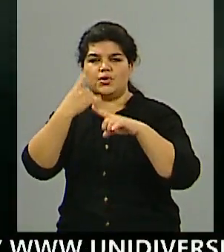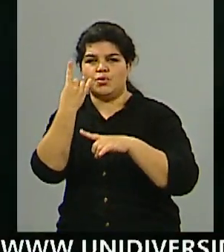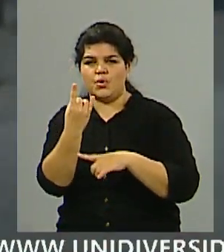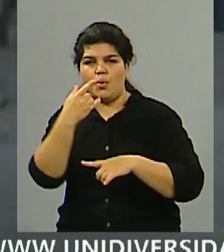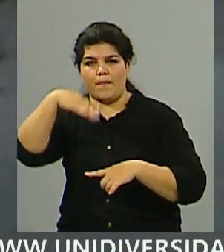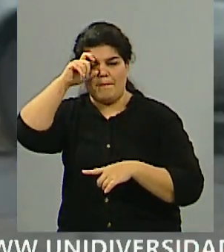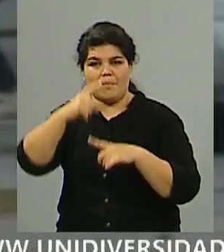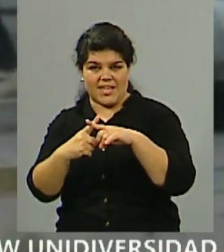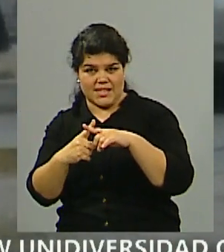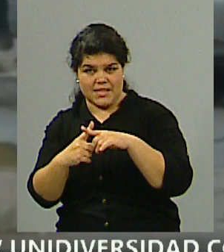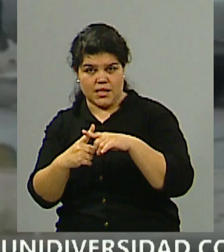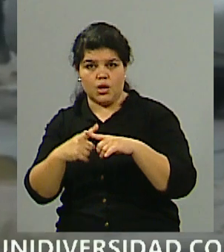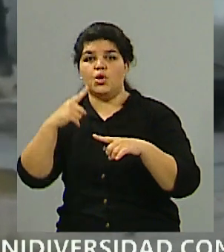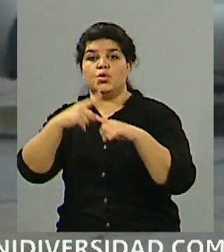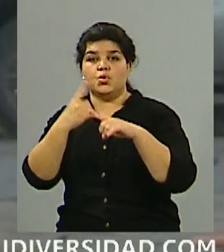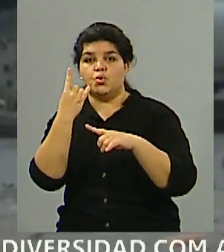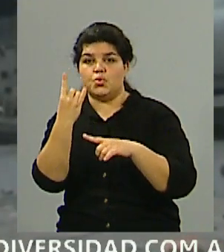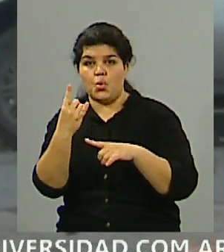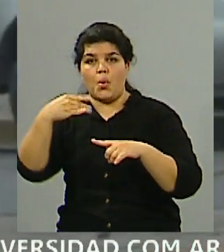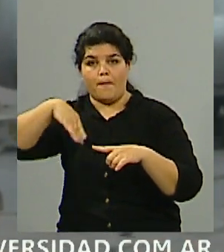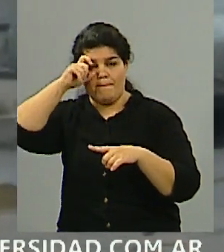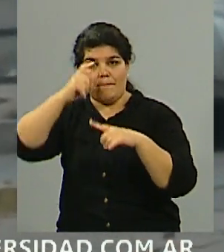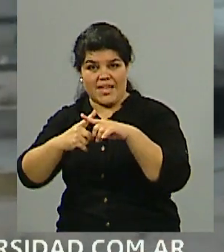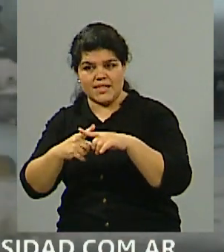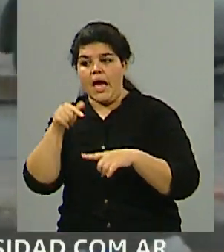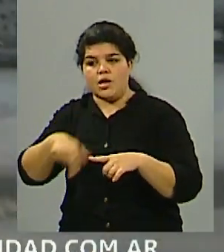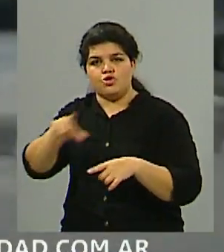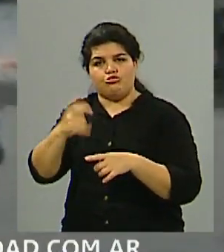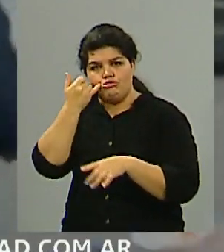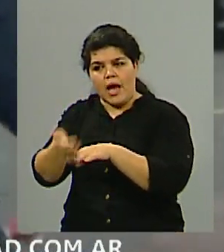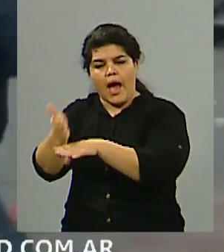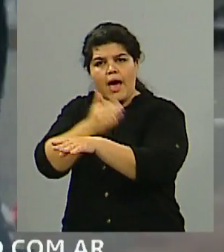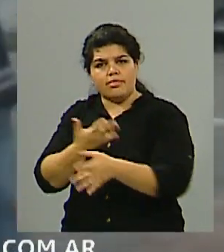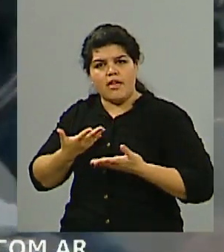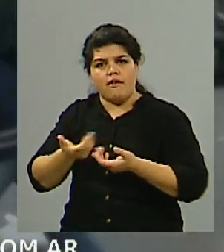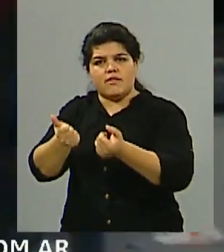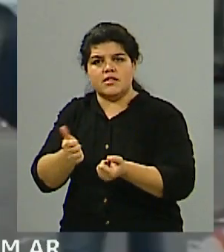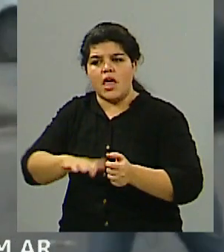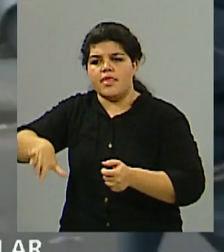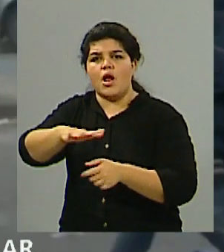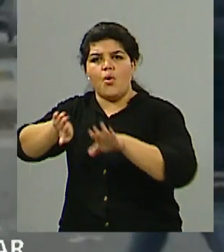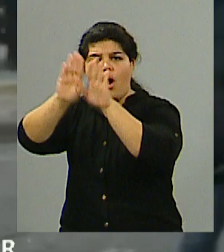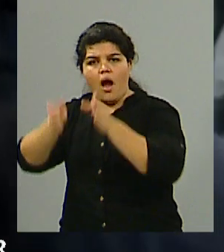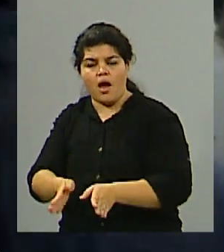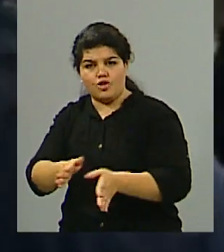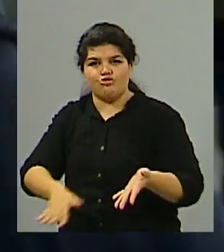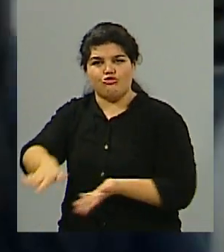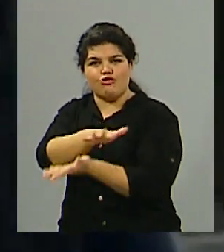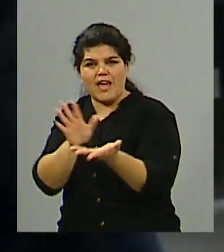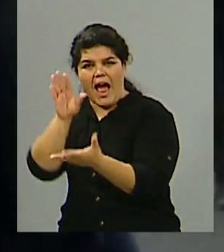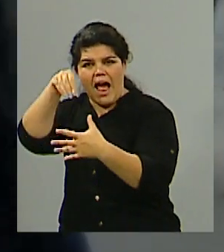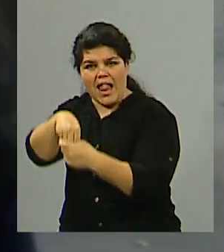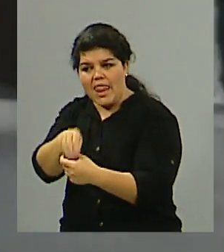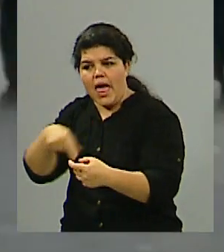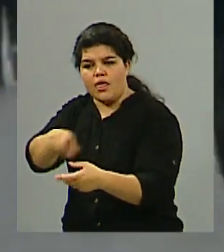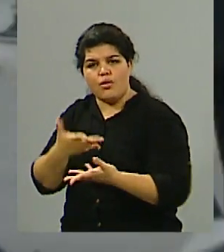se ha conformado ya hace un tiempo, una red federal de defensa de organizaciones sociales, en donde articulamos a la actualidad